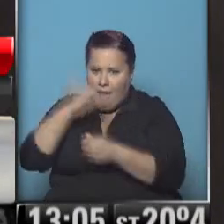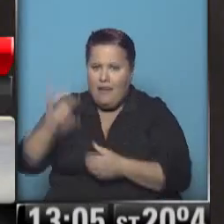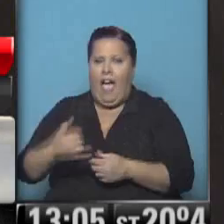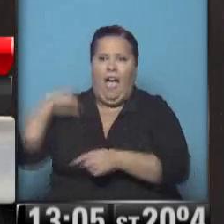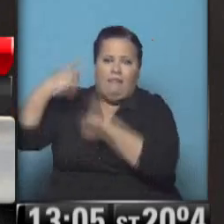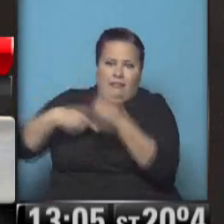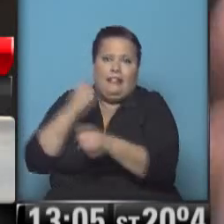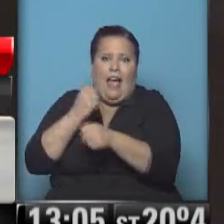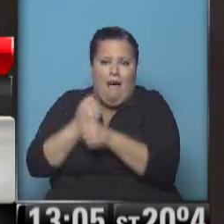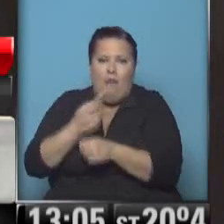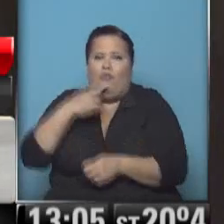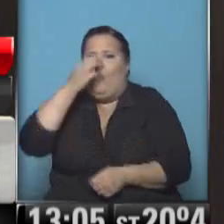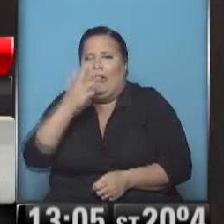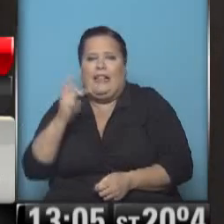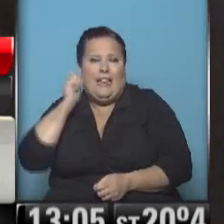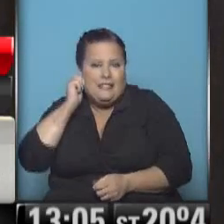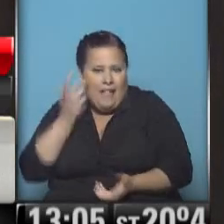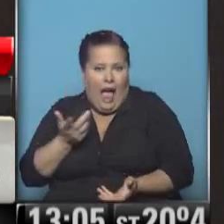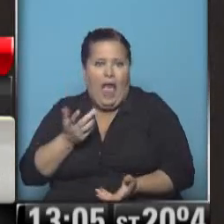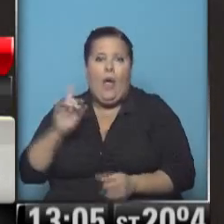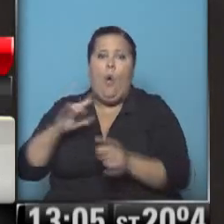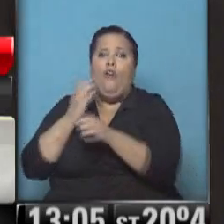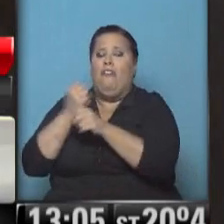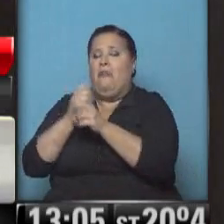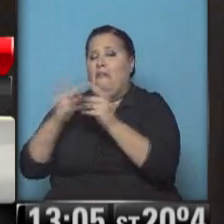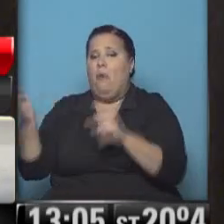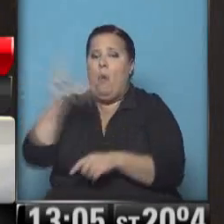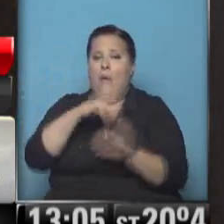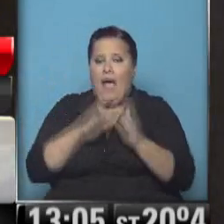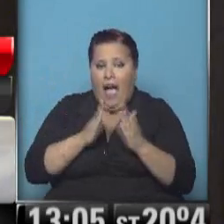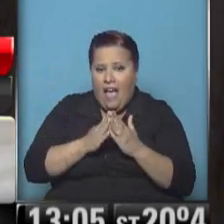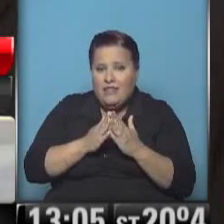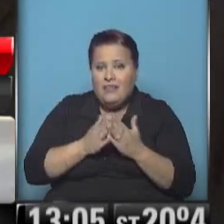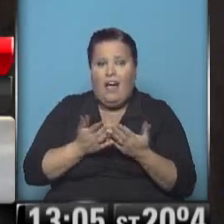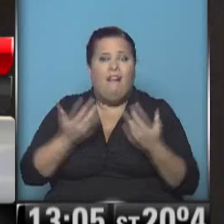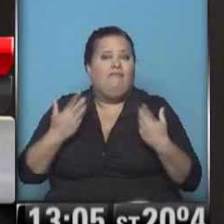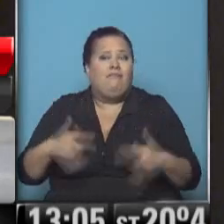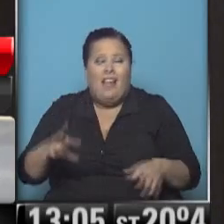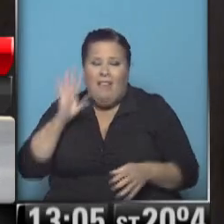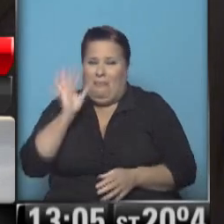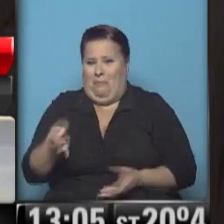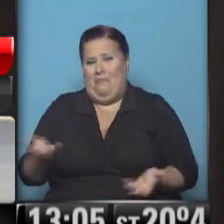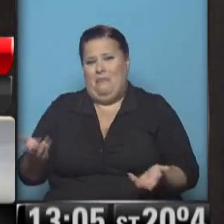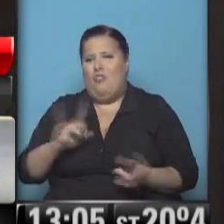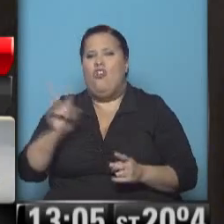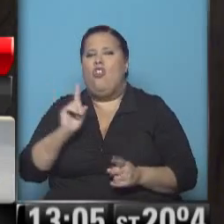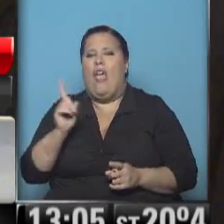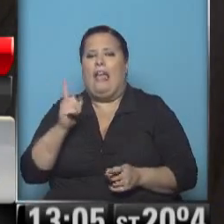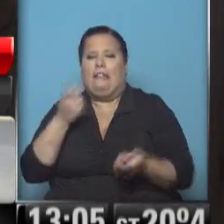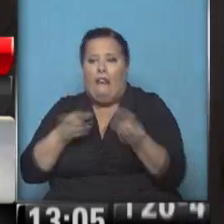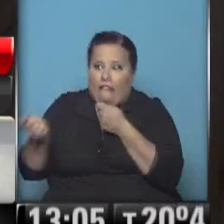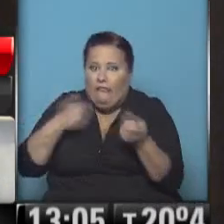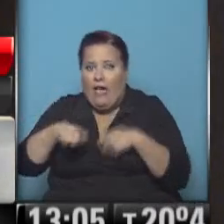arraigo, trabajo, un chico de 23 años, que estaba volviendo a su domicilio, y lo lógico es darse cuenta de que nadie va a hacer un